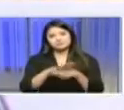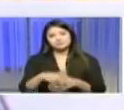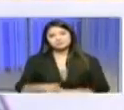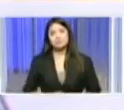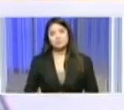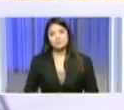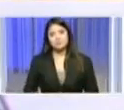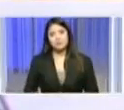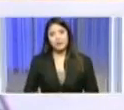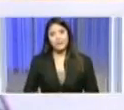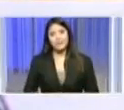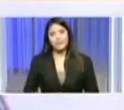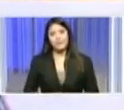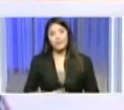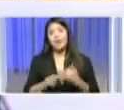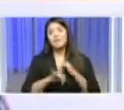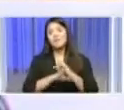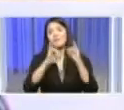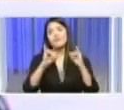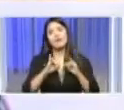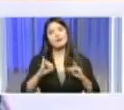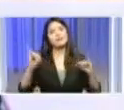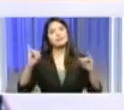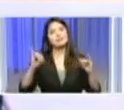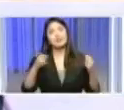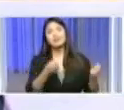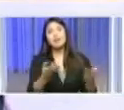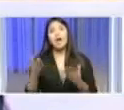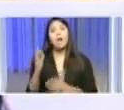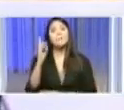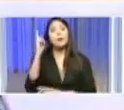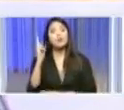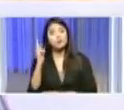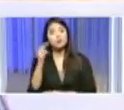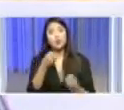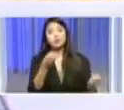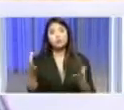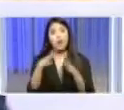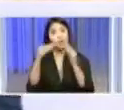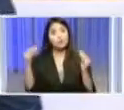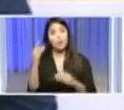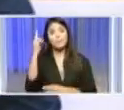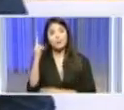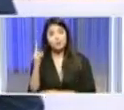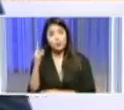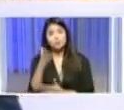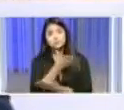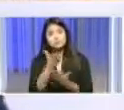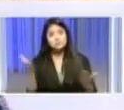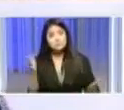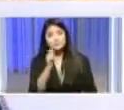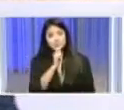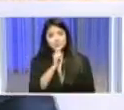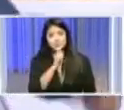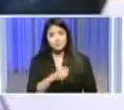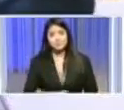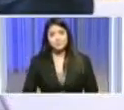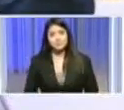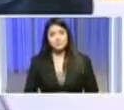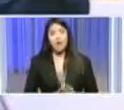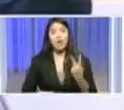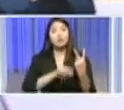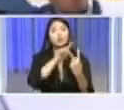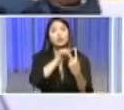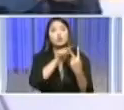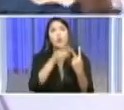tuvimos la felicidad de llevar al panteón de nuestros héroes a dos